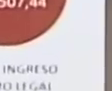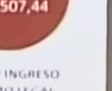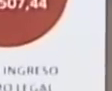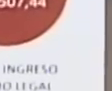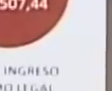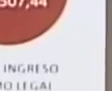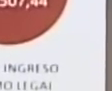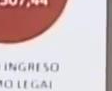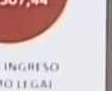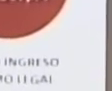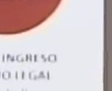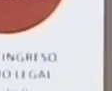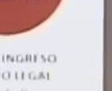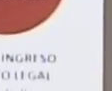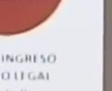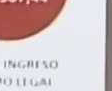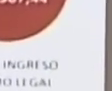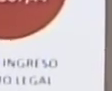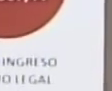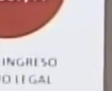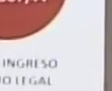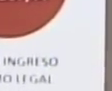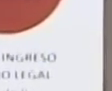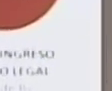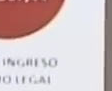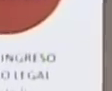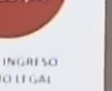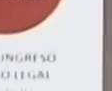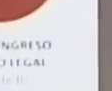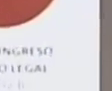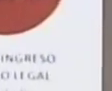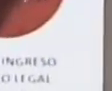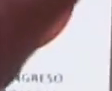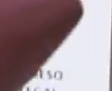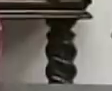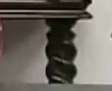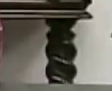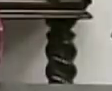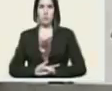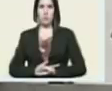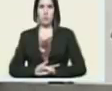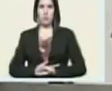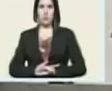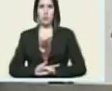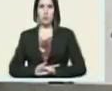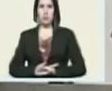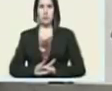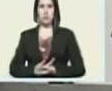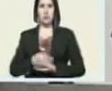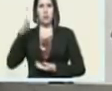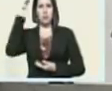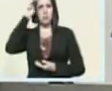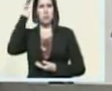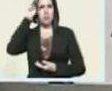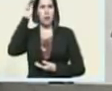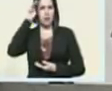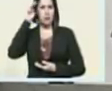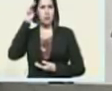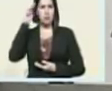médicas, enfermeros, enfermeras, bomberos, bomberas, entre otros.